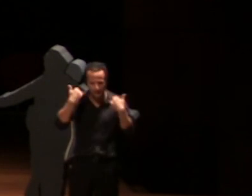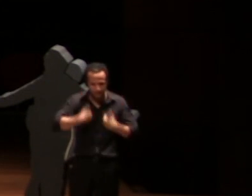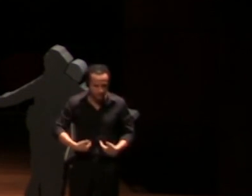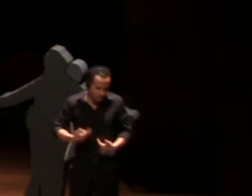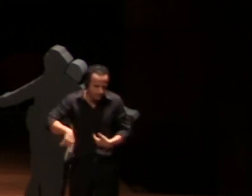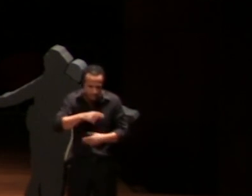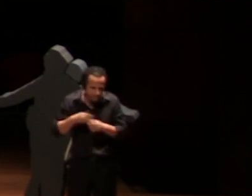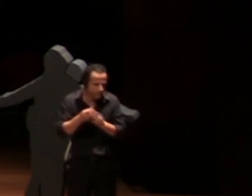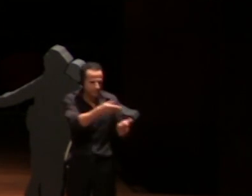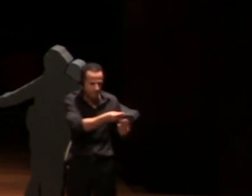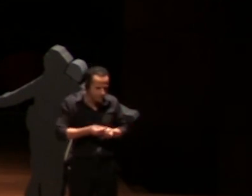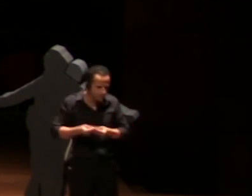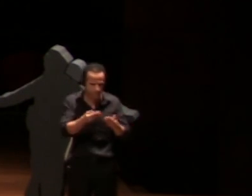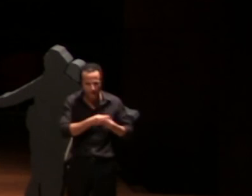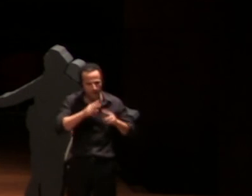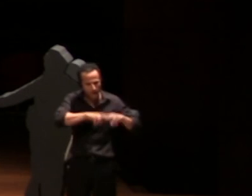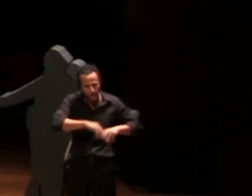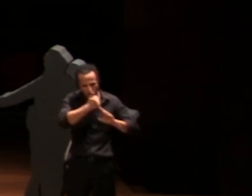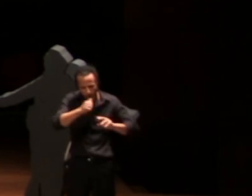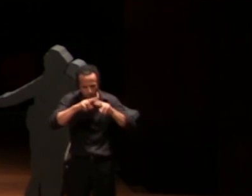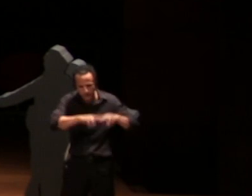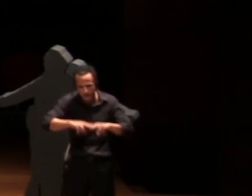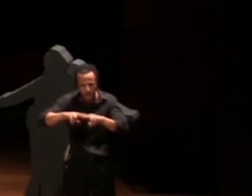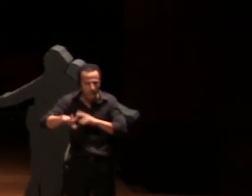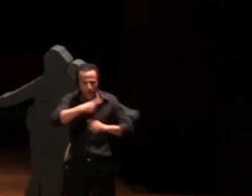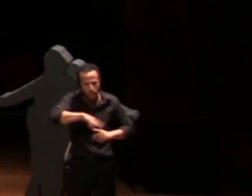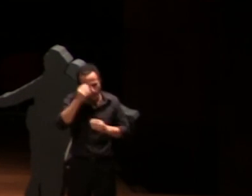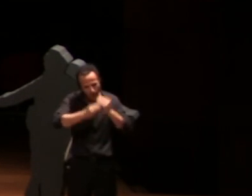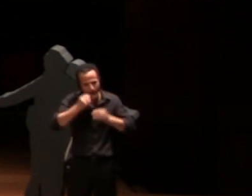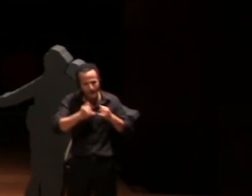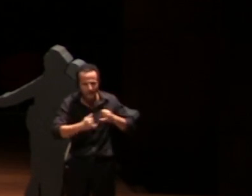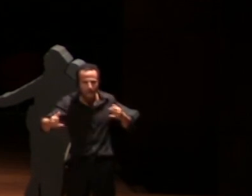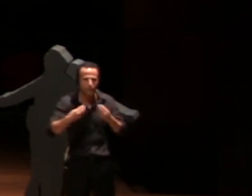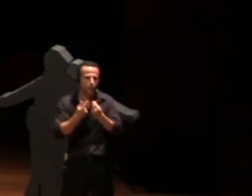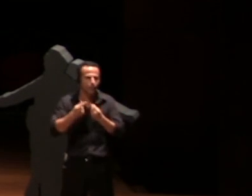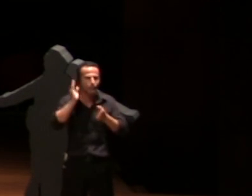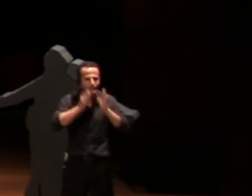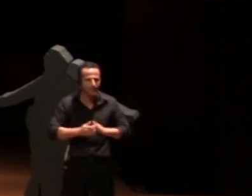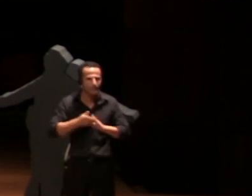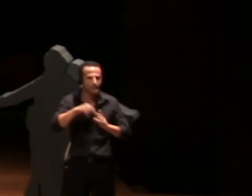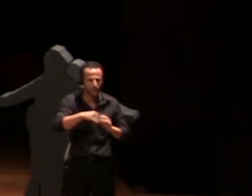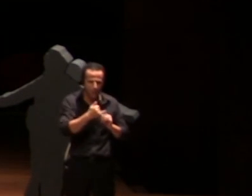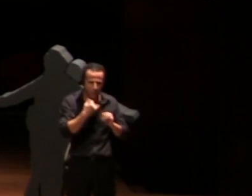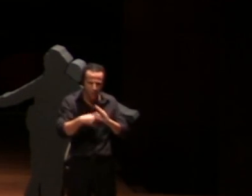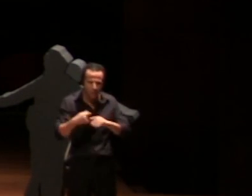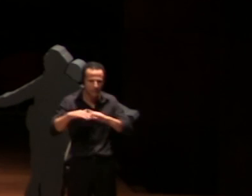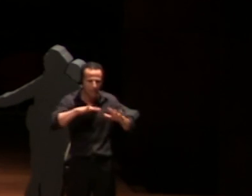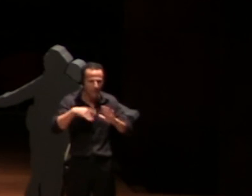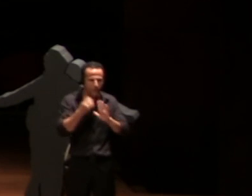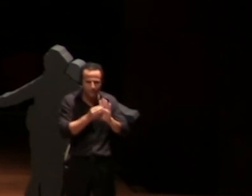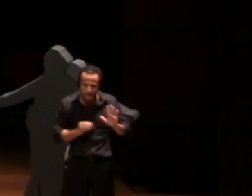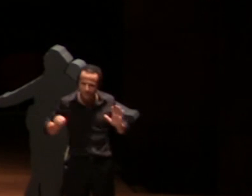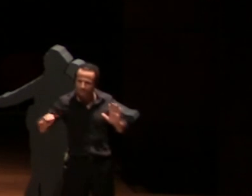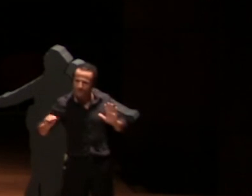tratamiento a evaluaciones y ahora estamos de alguna forma intentando hacer investigación translacional en fisioterapia y exportar muchos predictores del movimiento